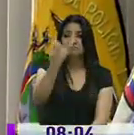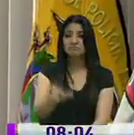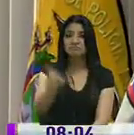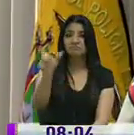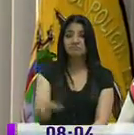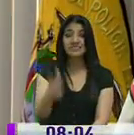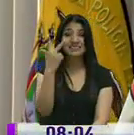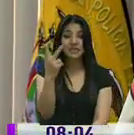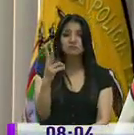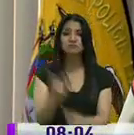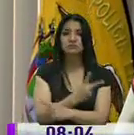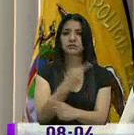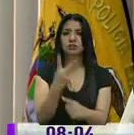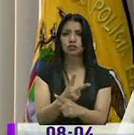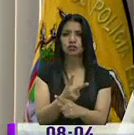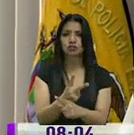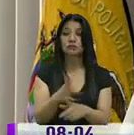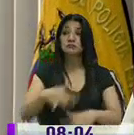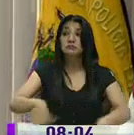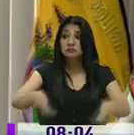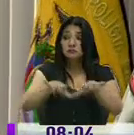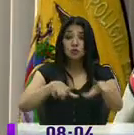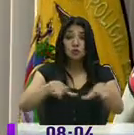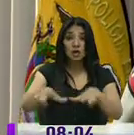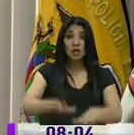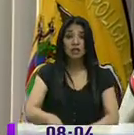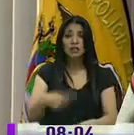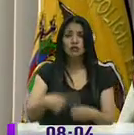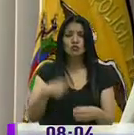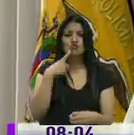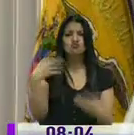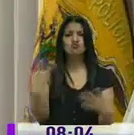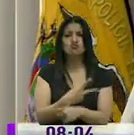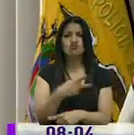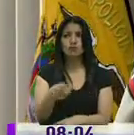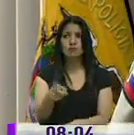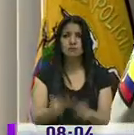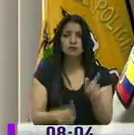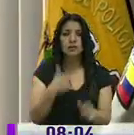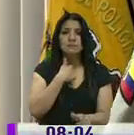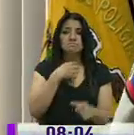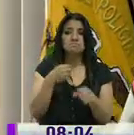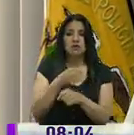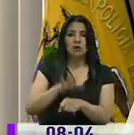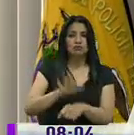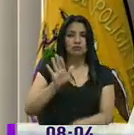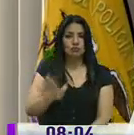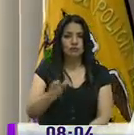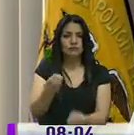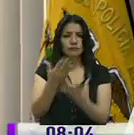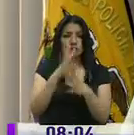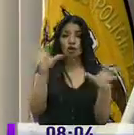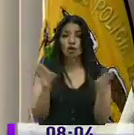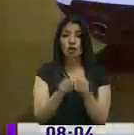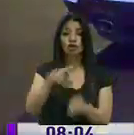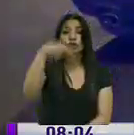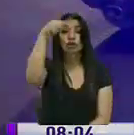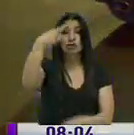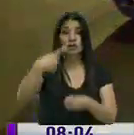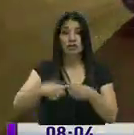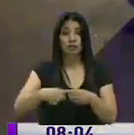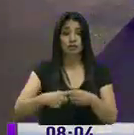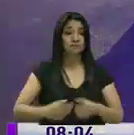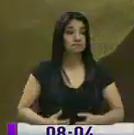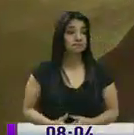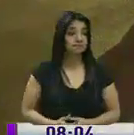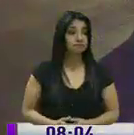mismos que tenían en zozobra a la ciudadanía están plenamente identificado tenemos información que actuaban en todo el sector norte de la ciudad en esta